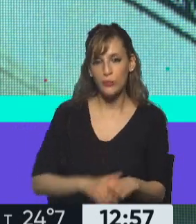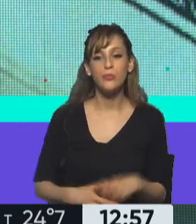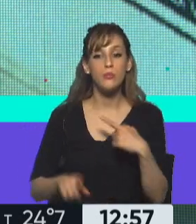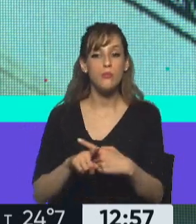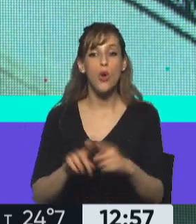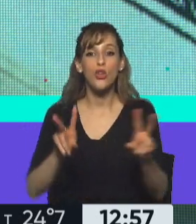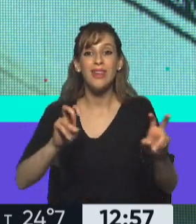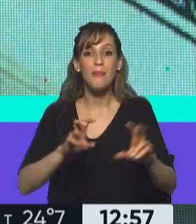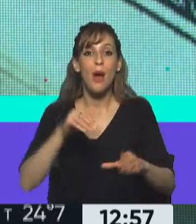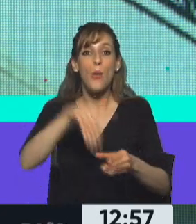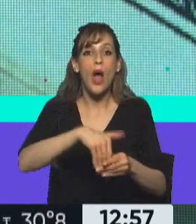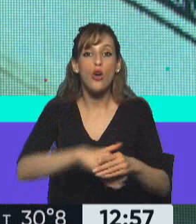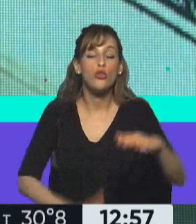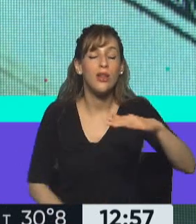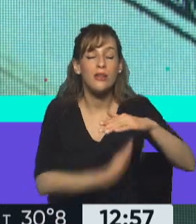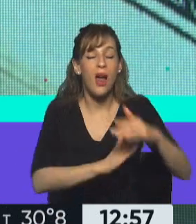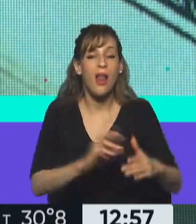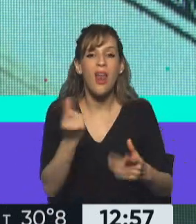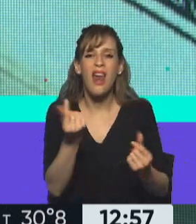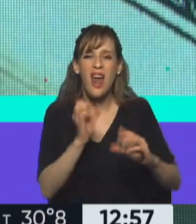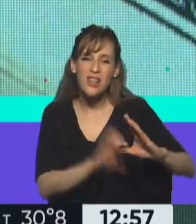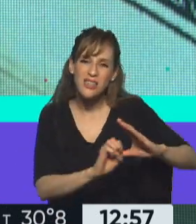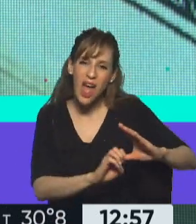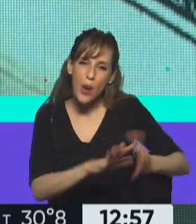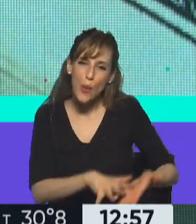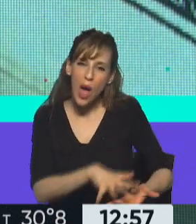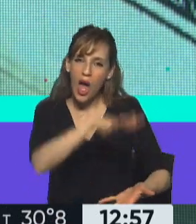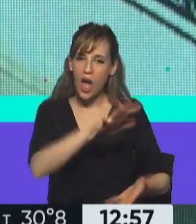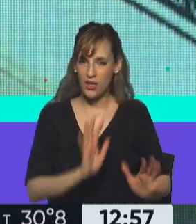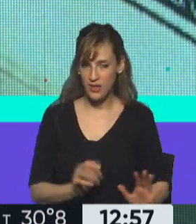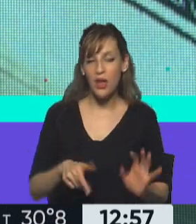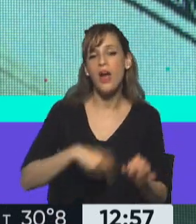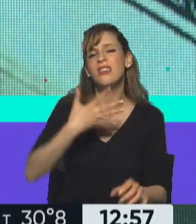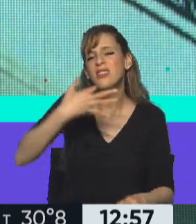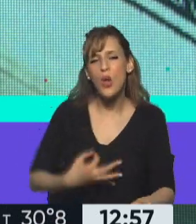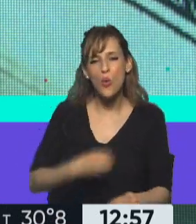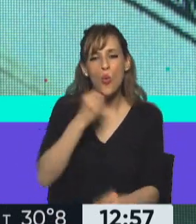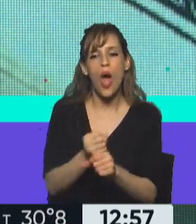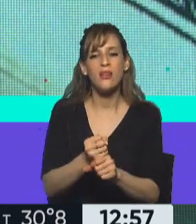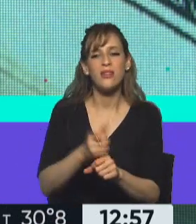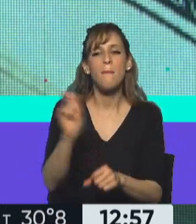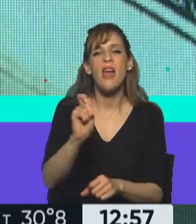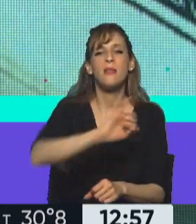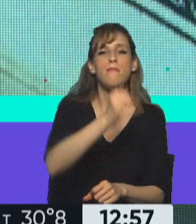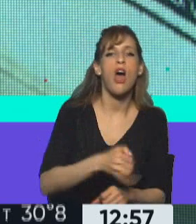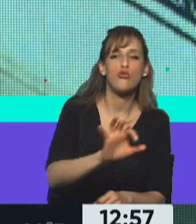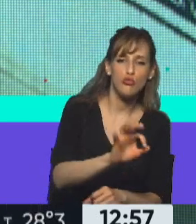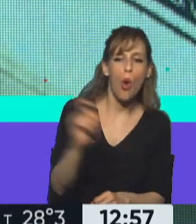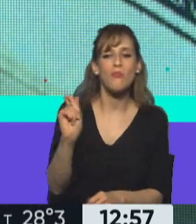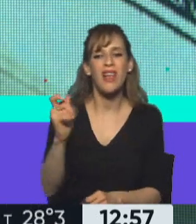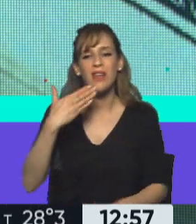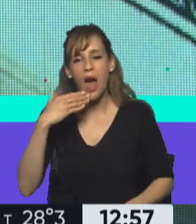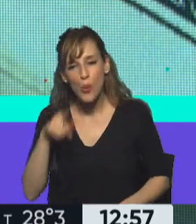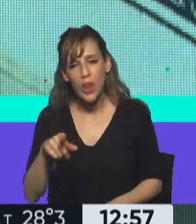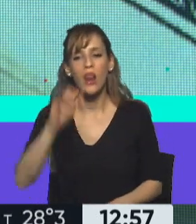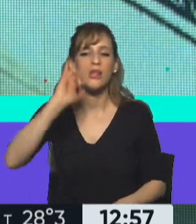reservas, porque se espera que esto sea, como algunos describen, un puente de plata hasta marzo o abril, cuando empiece a entrar